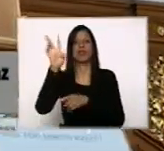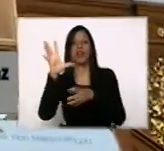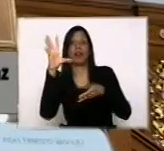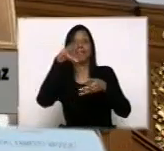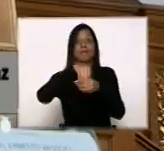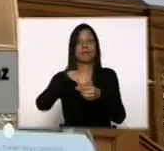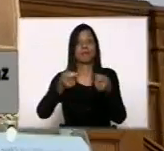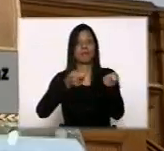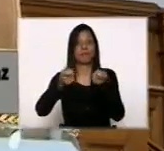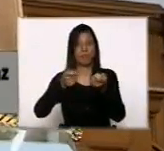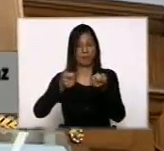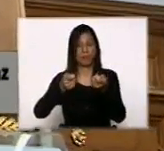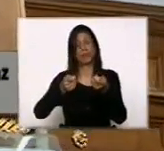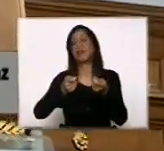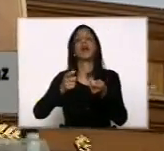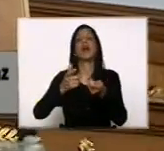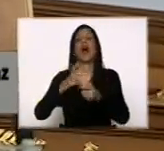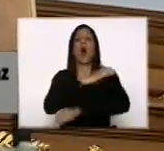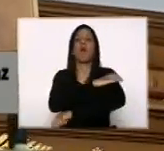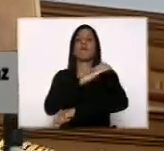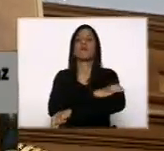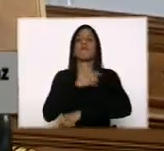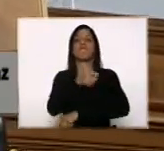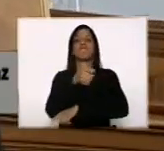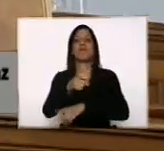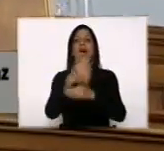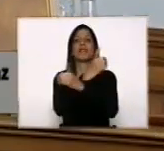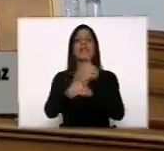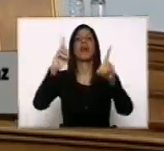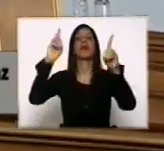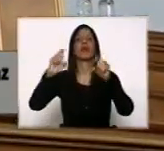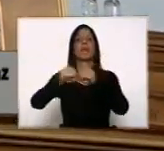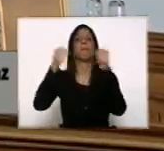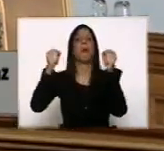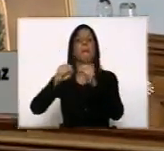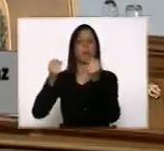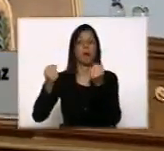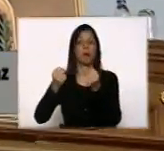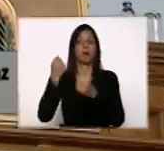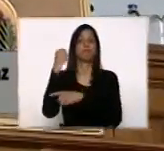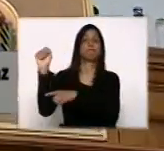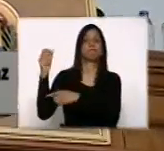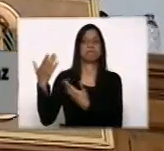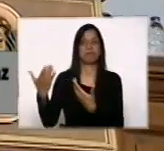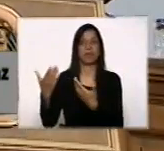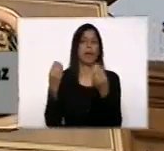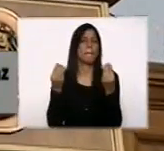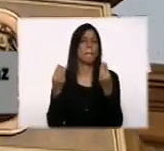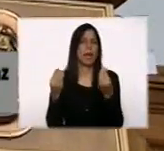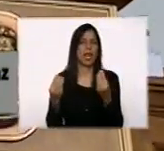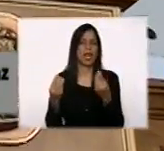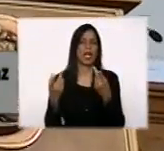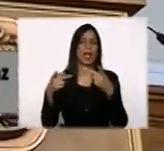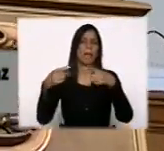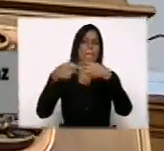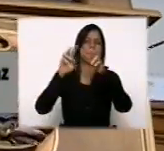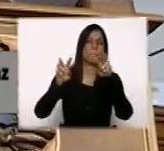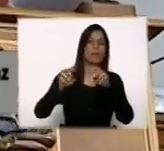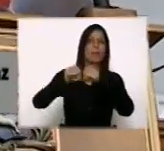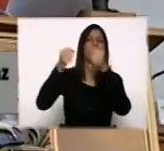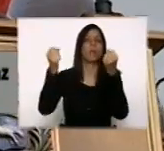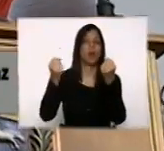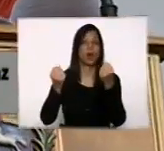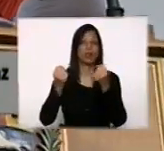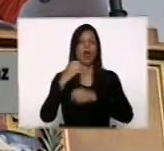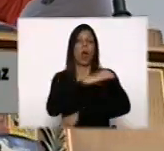ha boicoteado los mecanismos democráticos, constitucionales y electorales para dirimir las divergencias políticas e ideológicas,